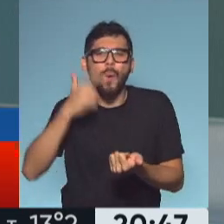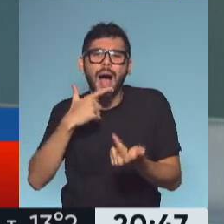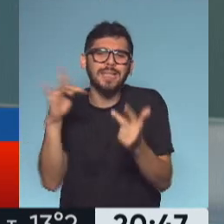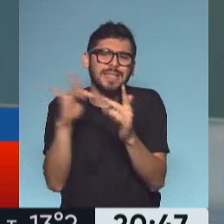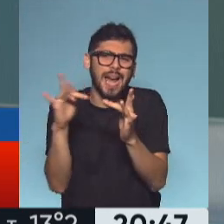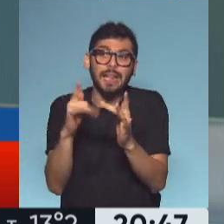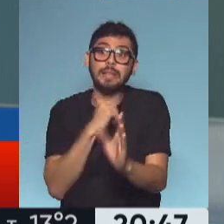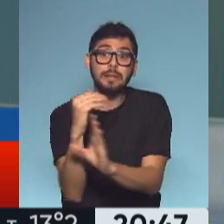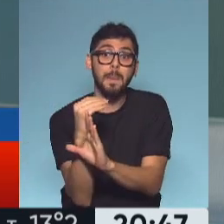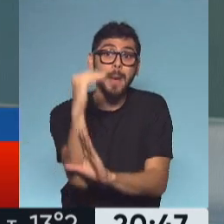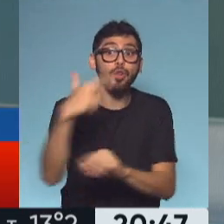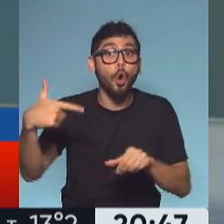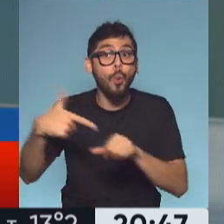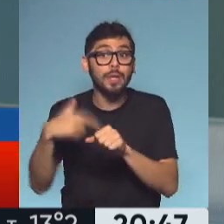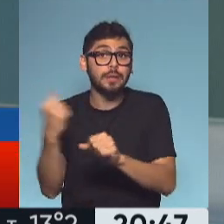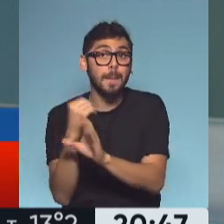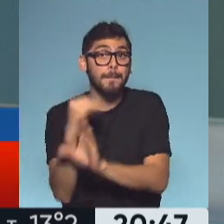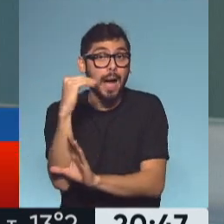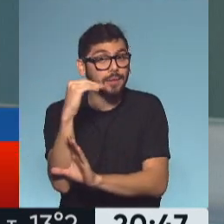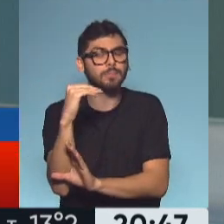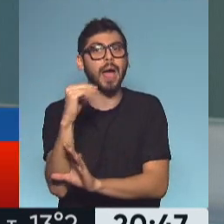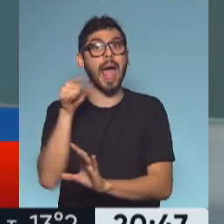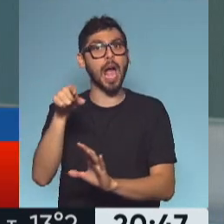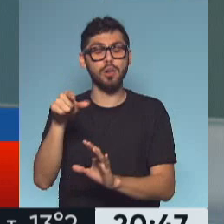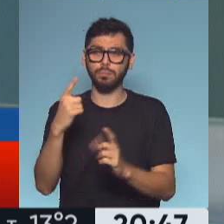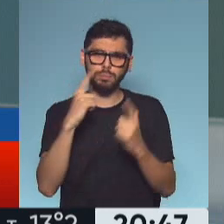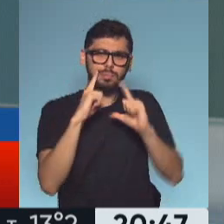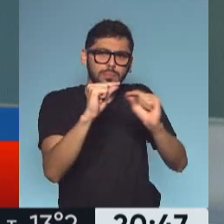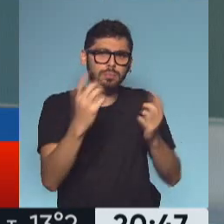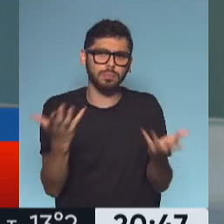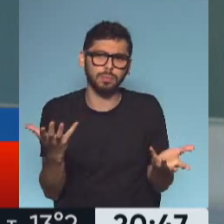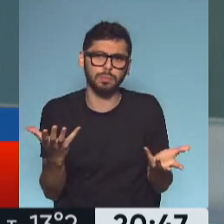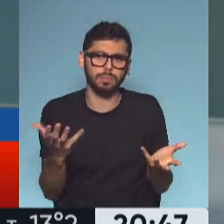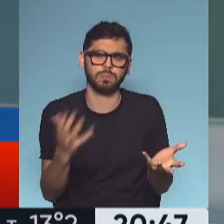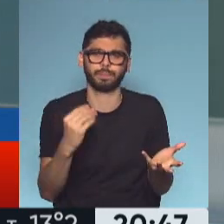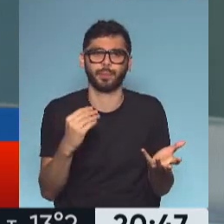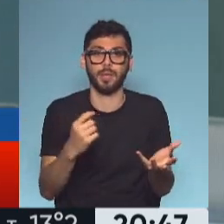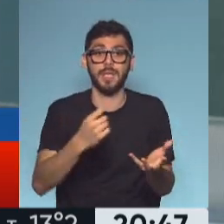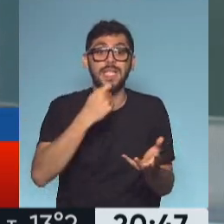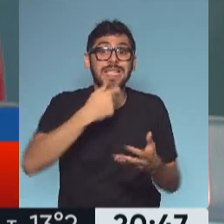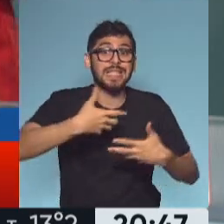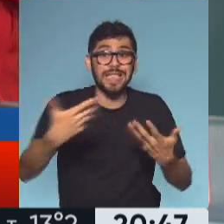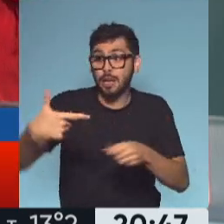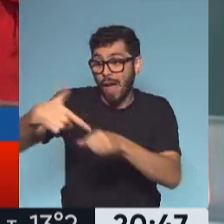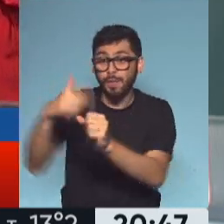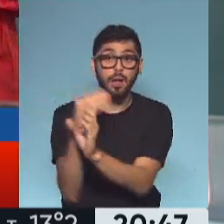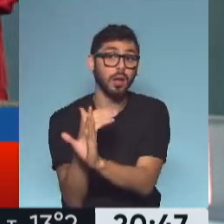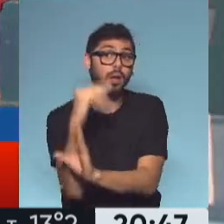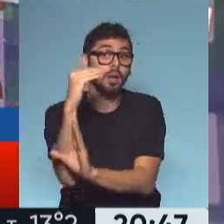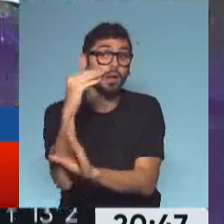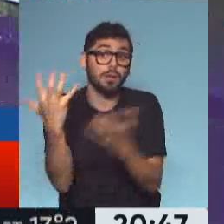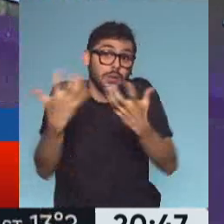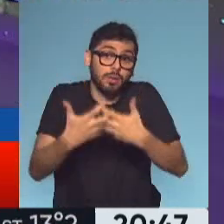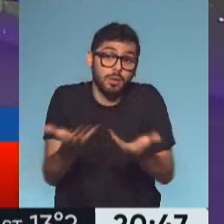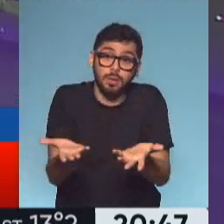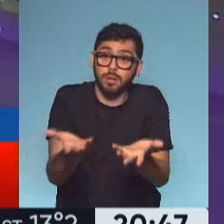internet, incluso el combustible. Y ese es un dato que también criticaban. ¿Por qué? Porque decían, bueno, si suben el combustible, lo que va a pasar también van